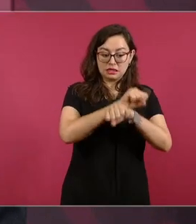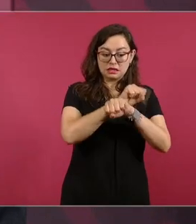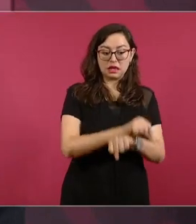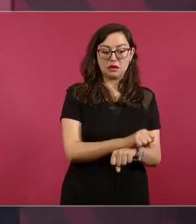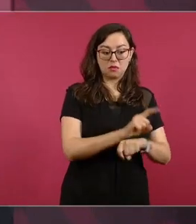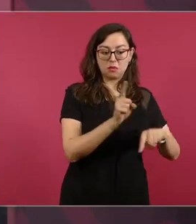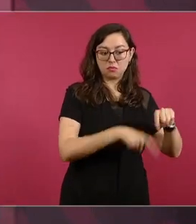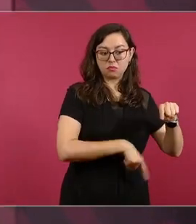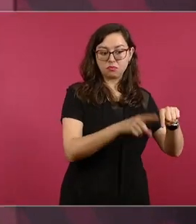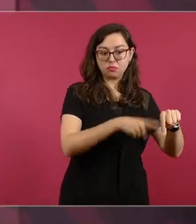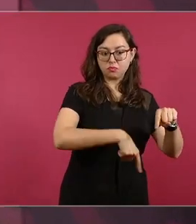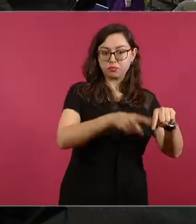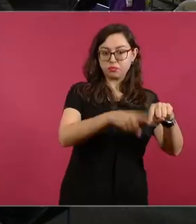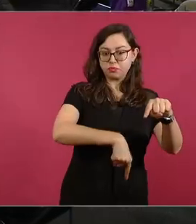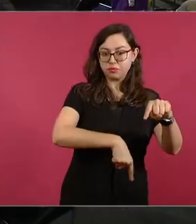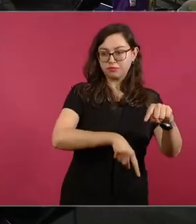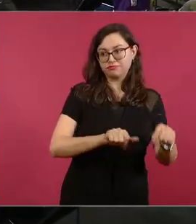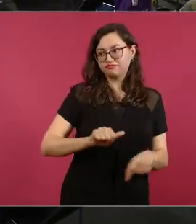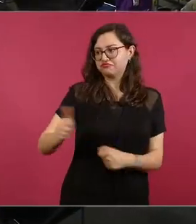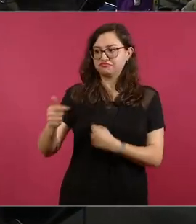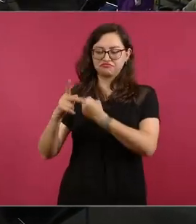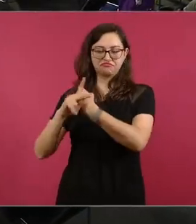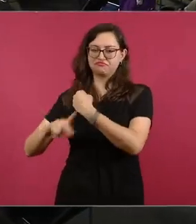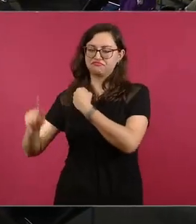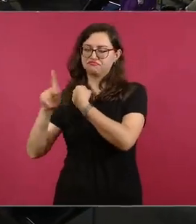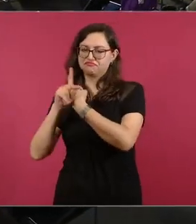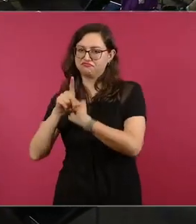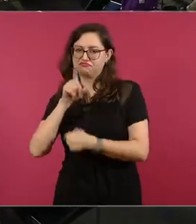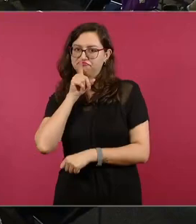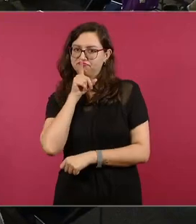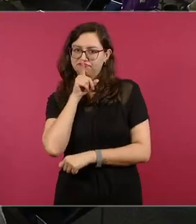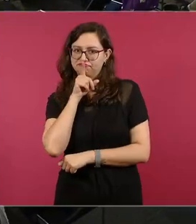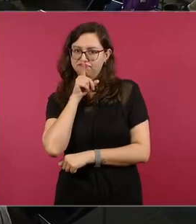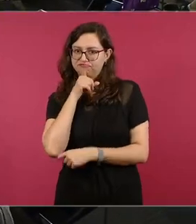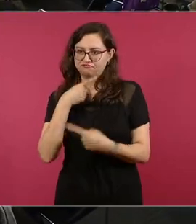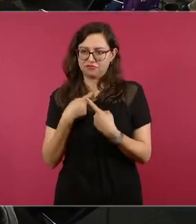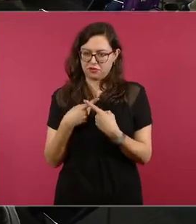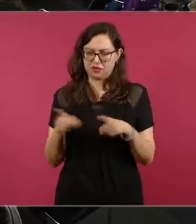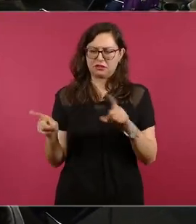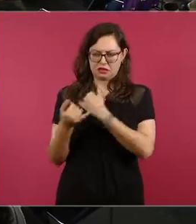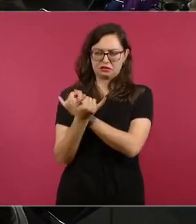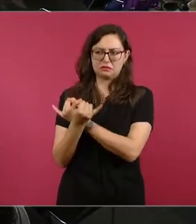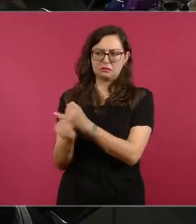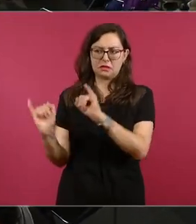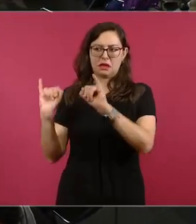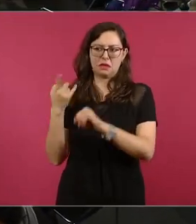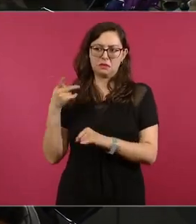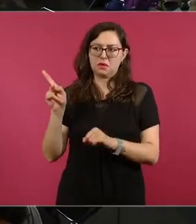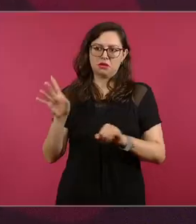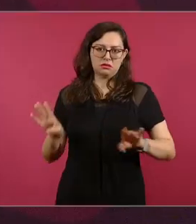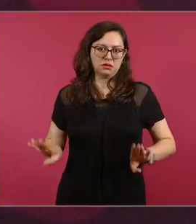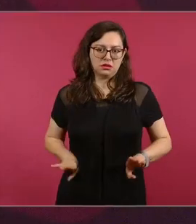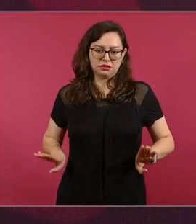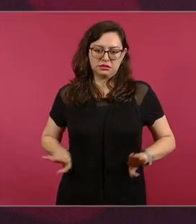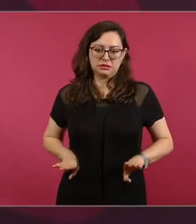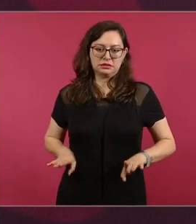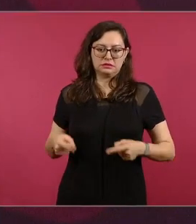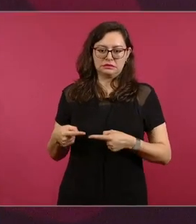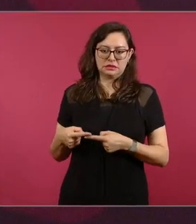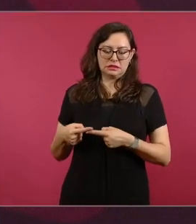Lo mismo en ninguna nación, en ninguna parte del mundo se llevó a cabo